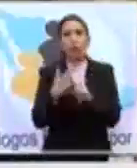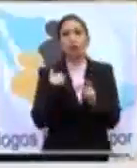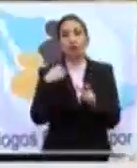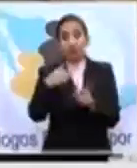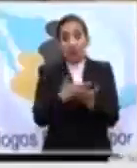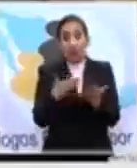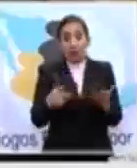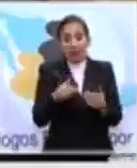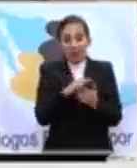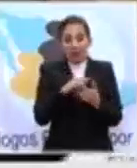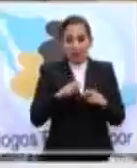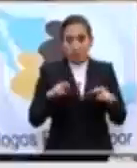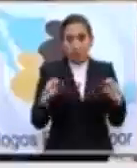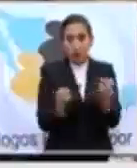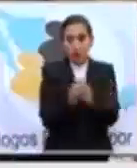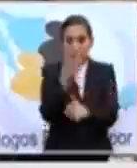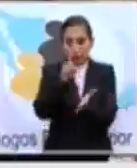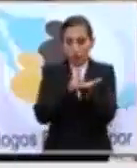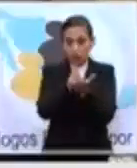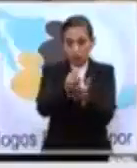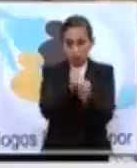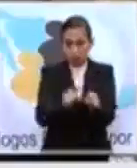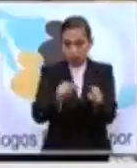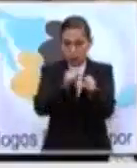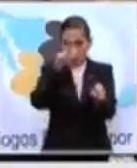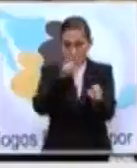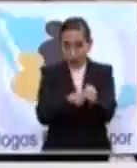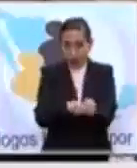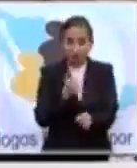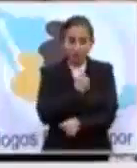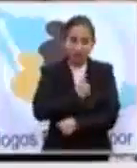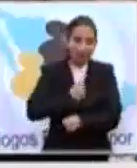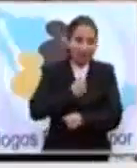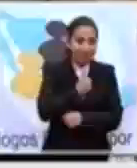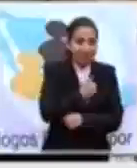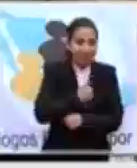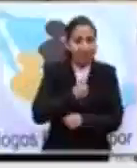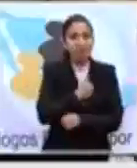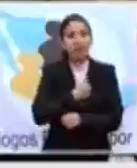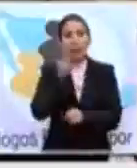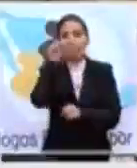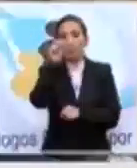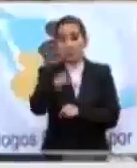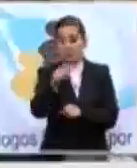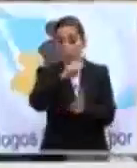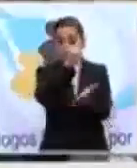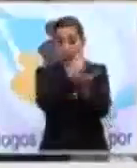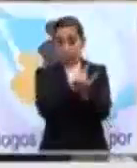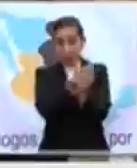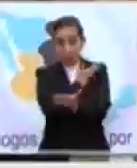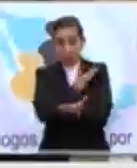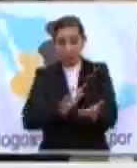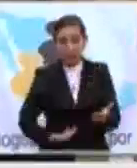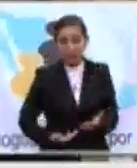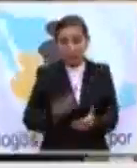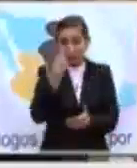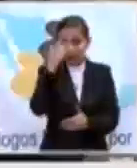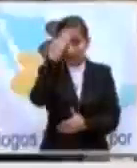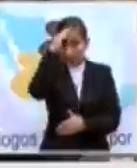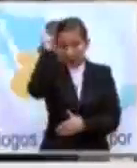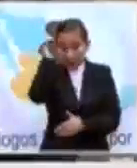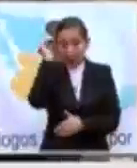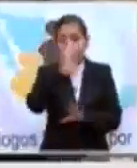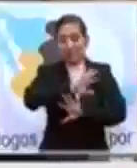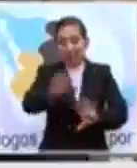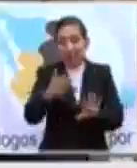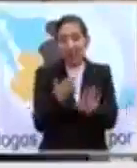hoy en esta mesa, que son los nuevos derechos sociales. Lamentablemente, la propia iniciativa del presidente Peña Nieto ya